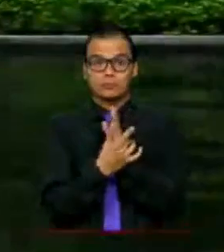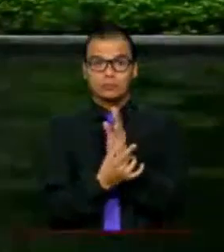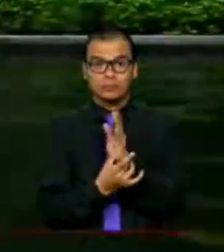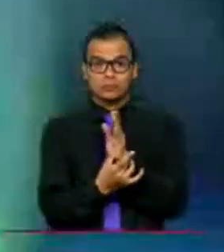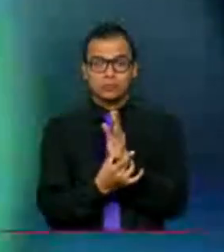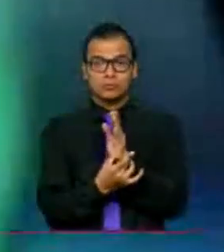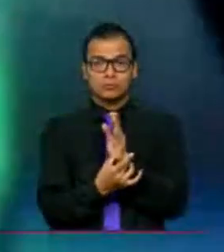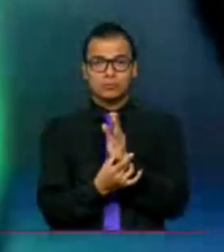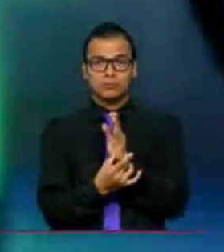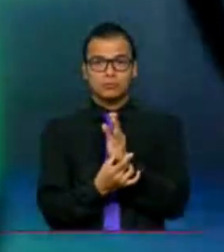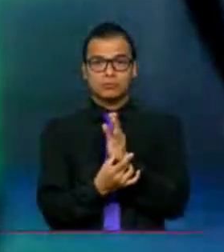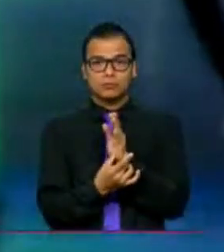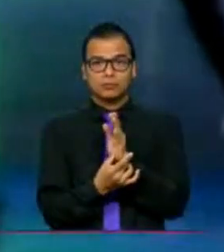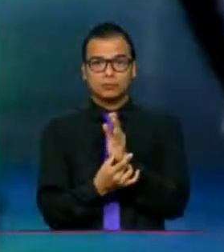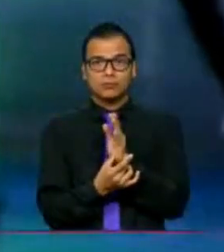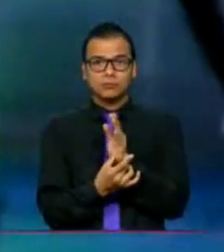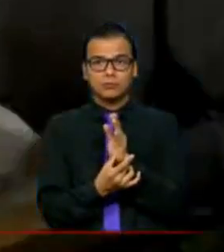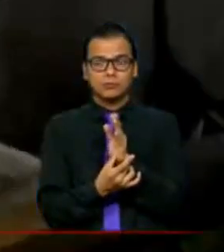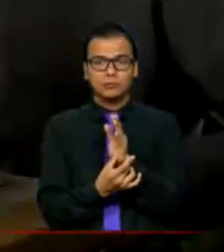de